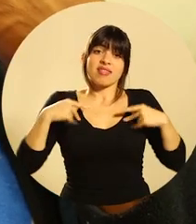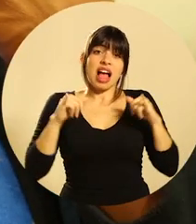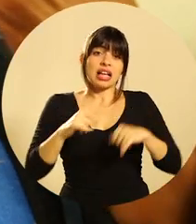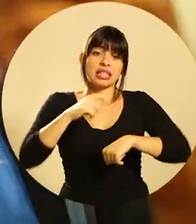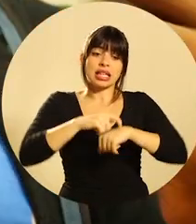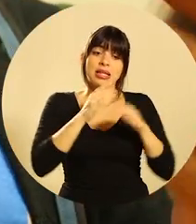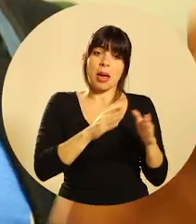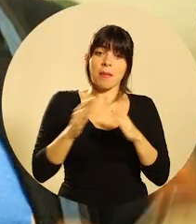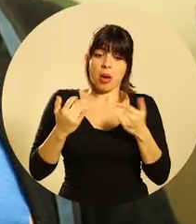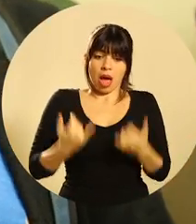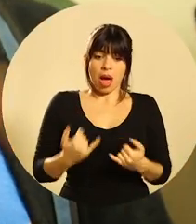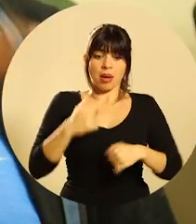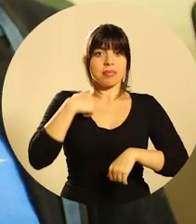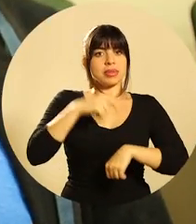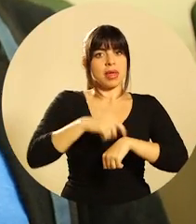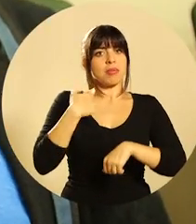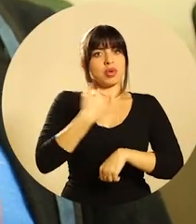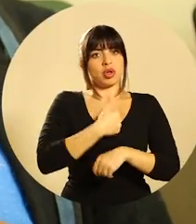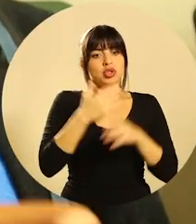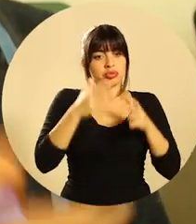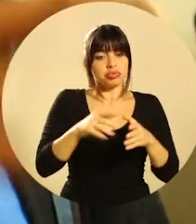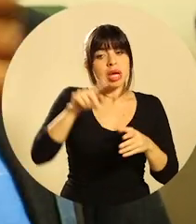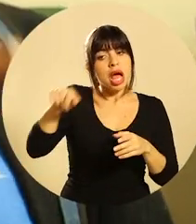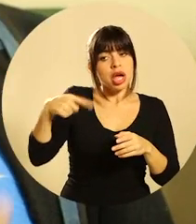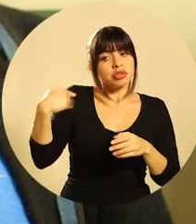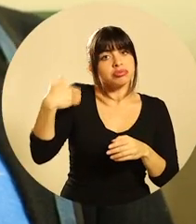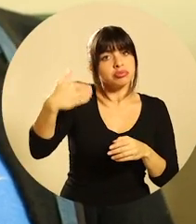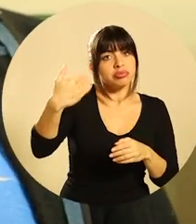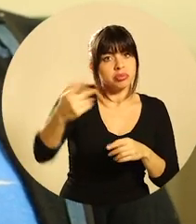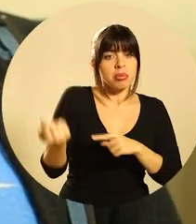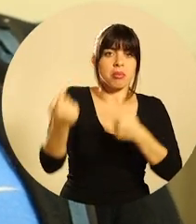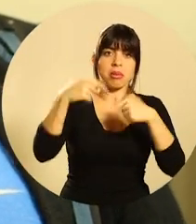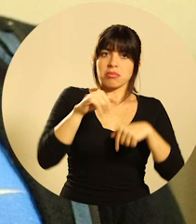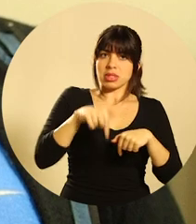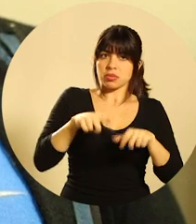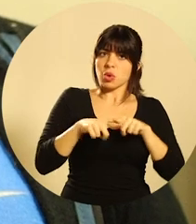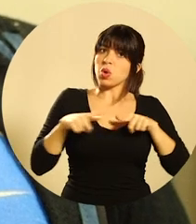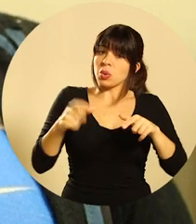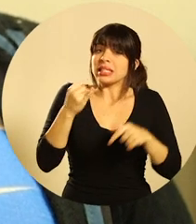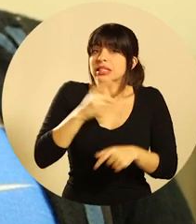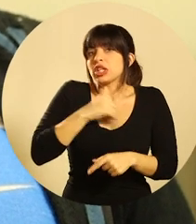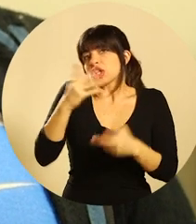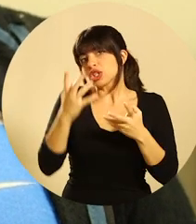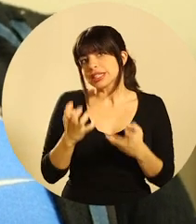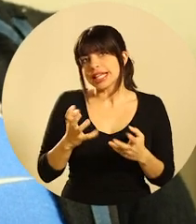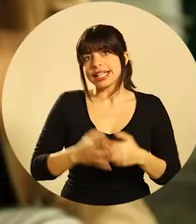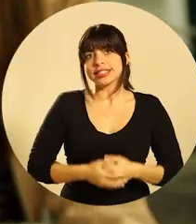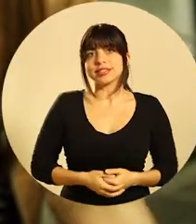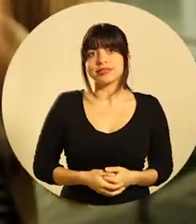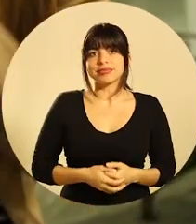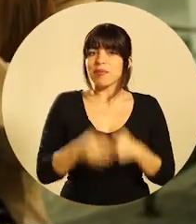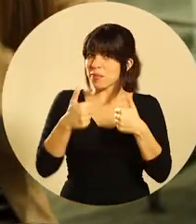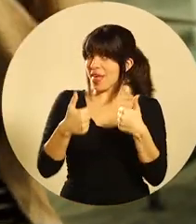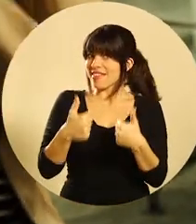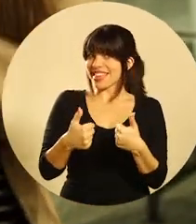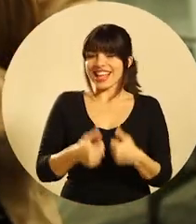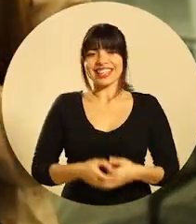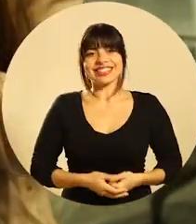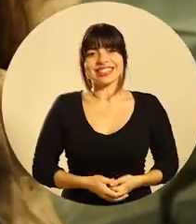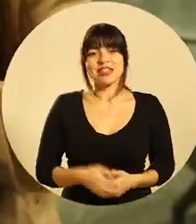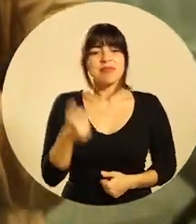esta vida, ¿no? Este tiempo de nosotros ya, ellos en unos días ya estarán también en este mismo lugar, si Dios quiere. Pura